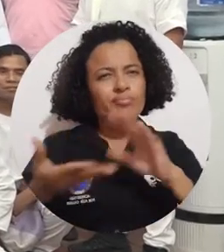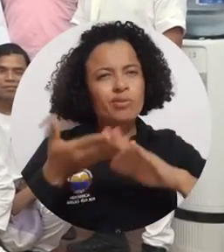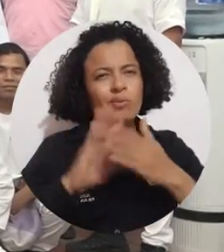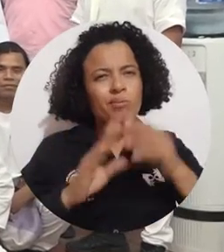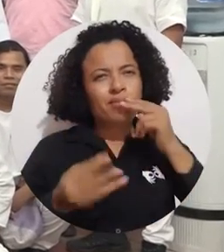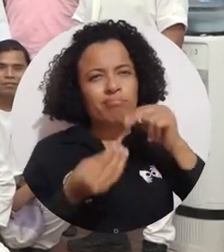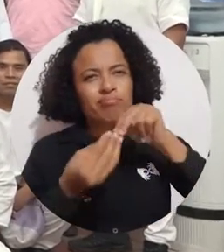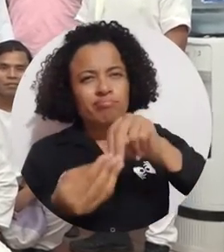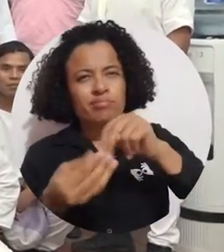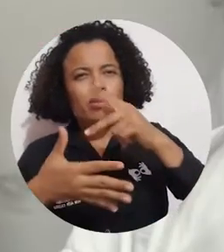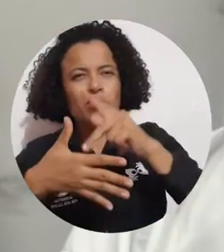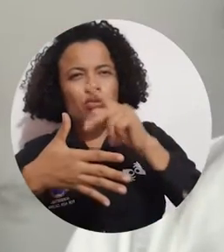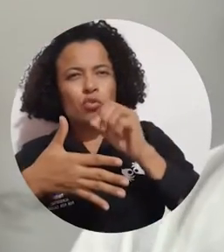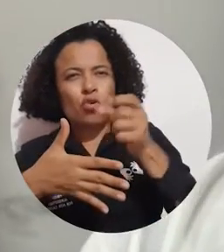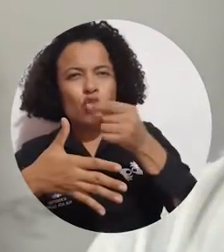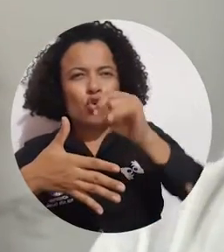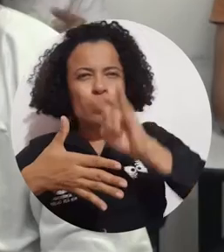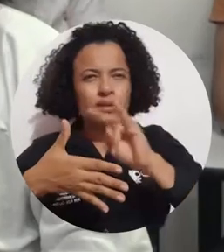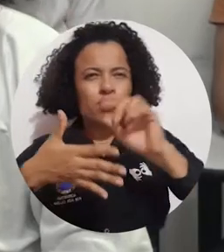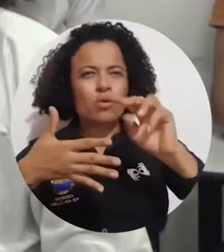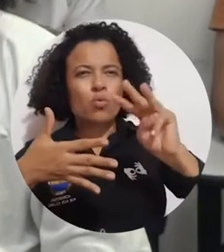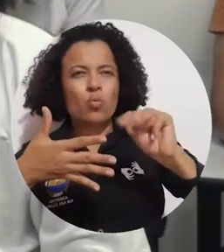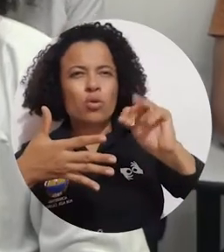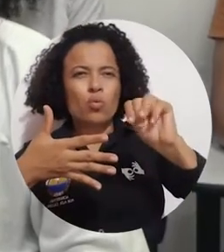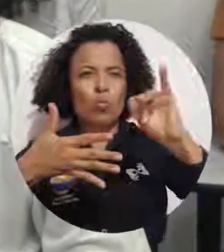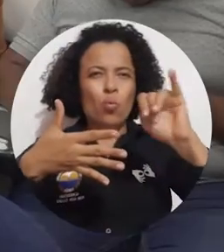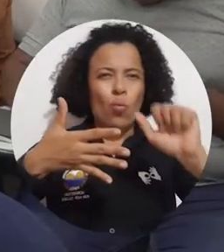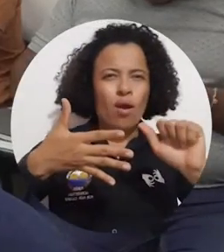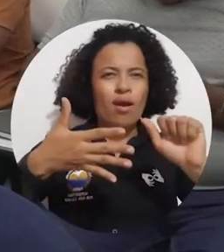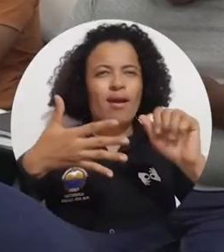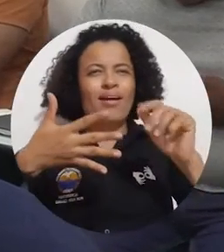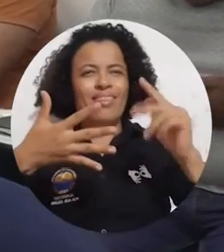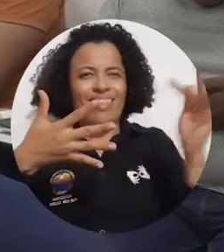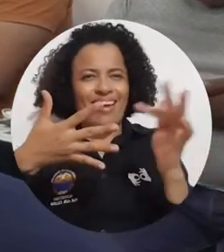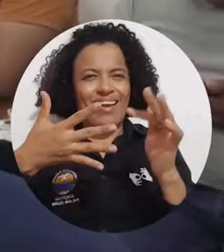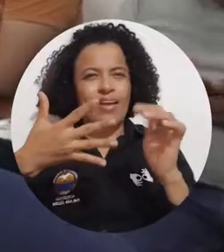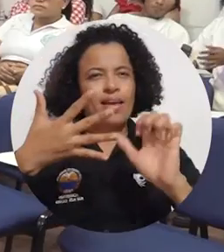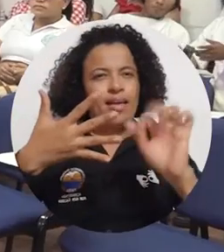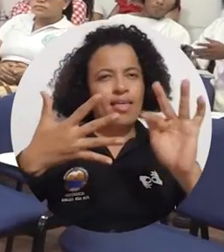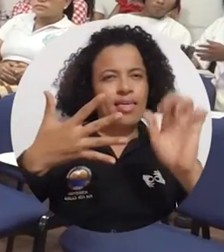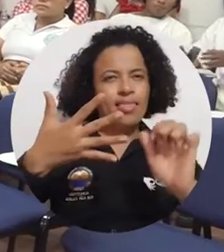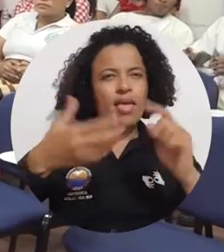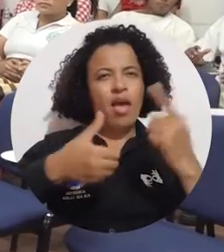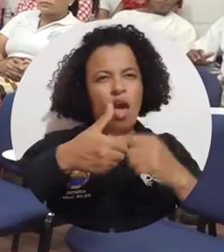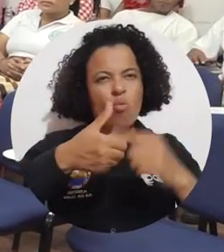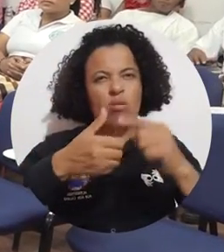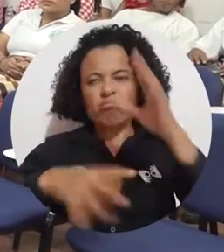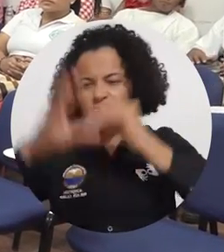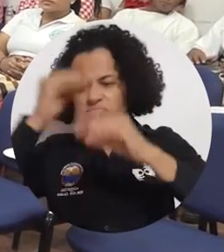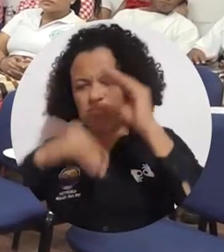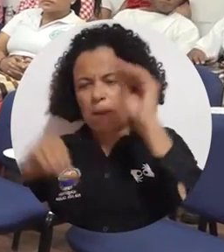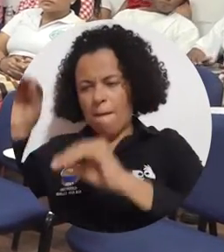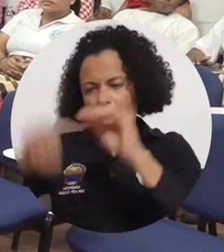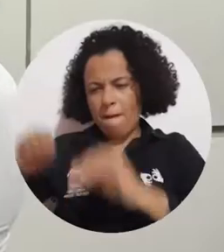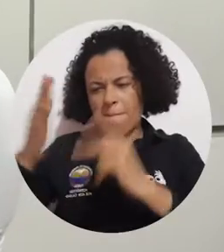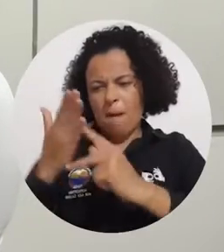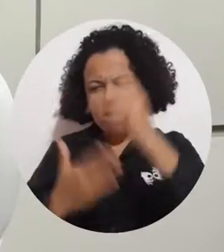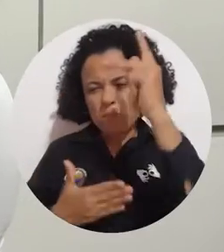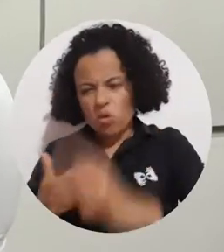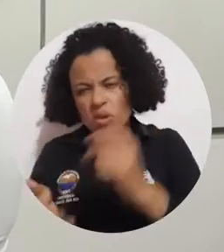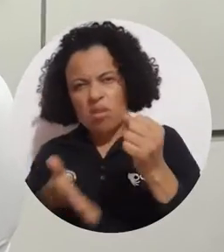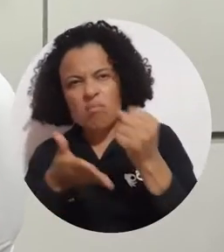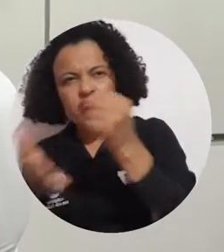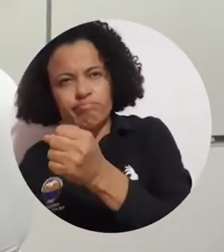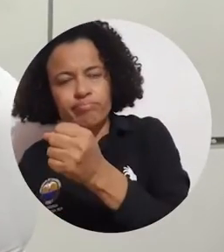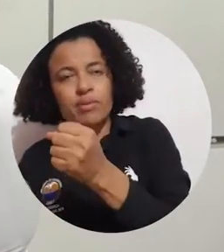Miembros de las comunidades indígenas Kogi, Wiwa, Taganga, Etenaca y Aruaco aprendieron a diseñar, formular, implementar y